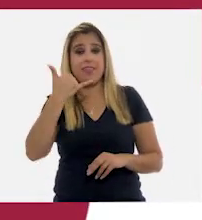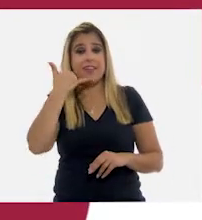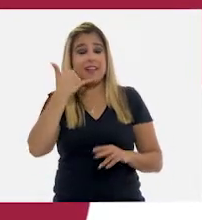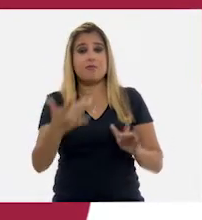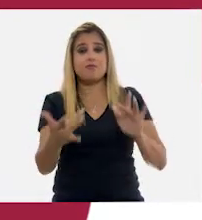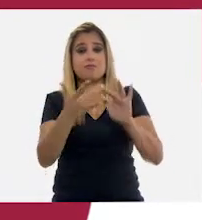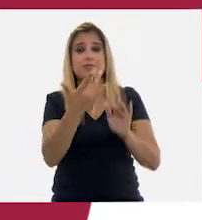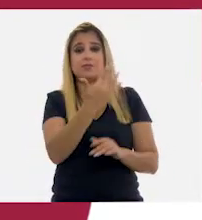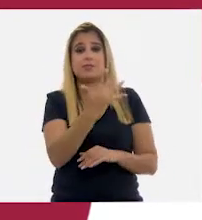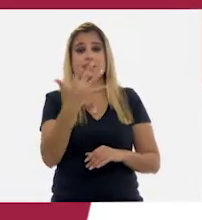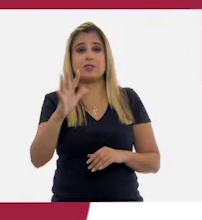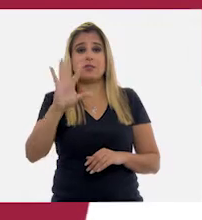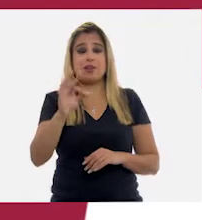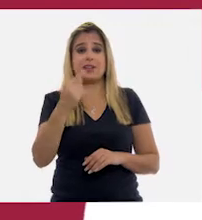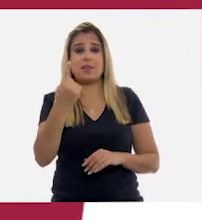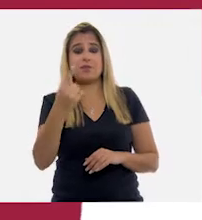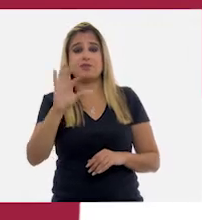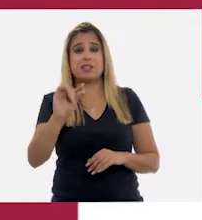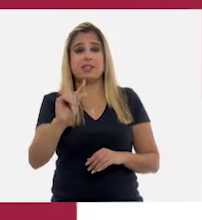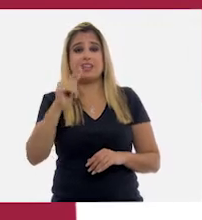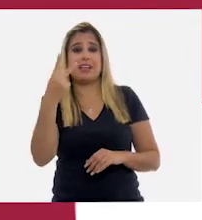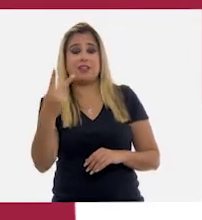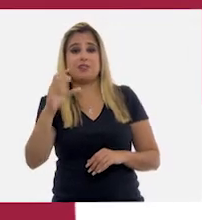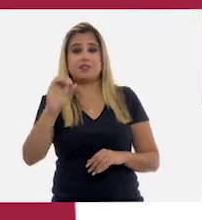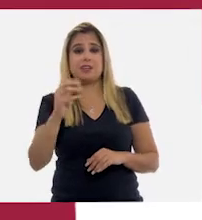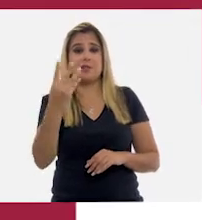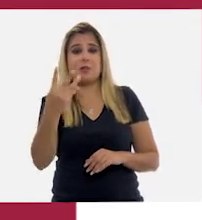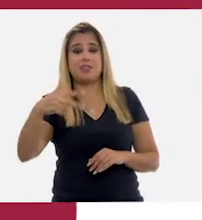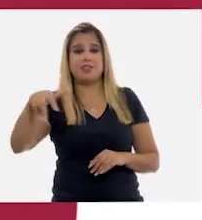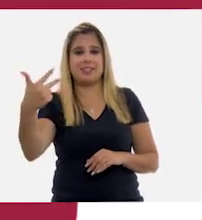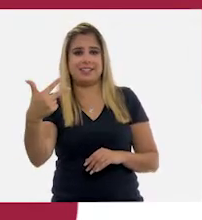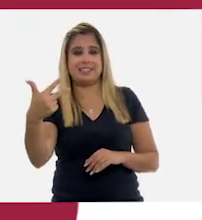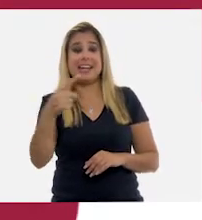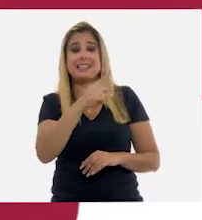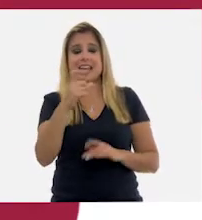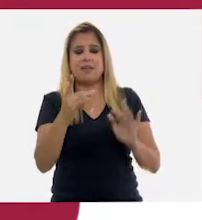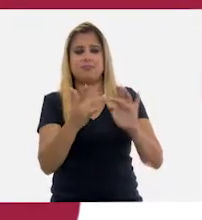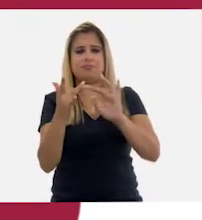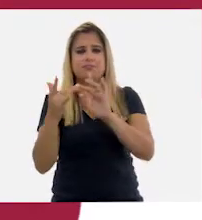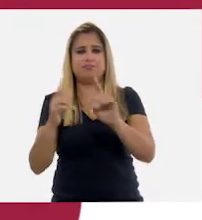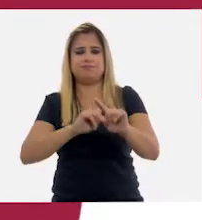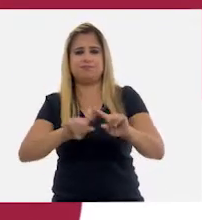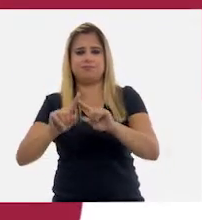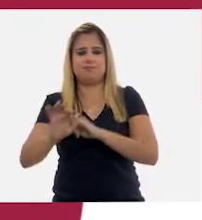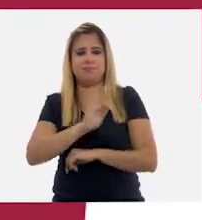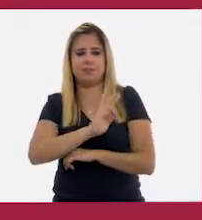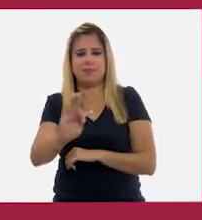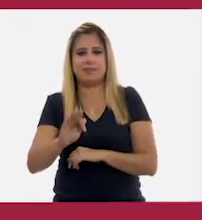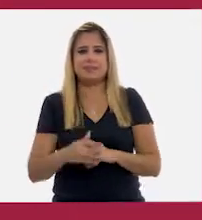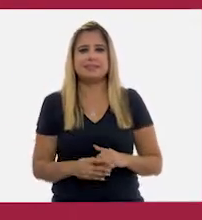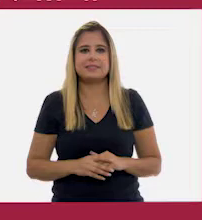teléfono 55 41 72 04 13. 100 líneas.